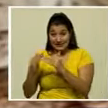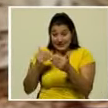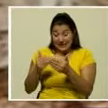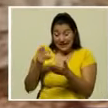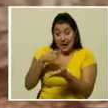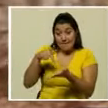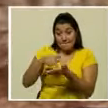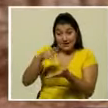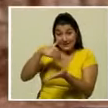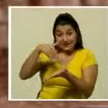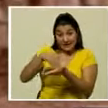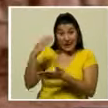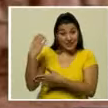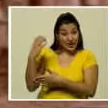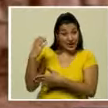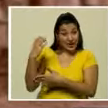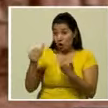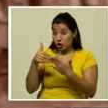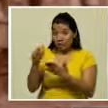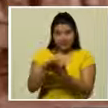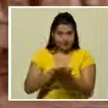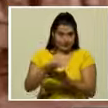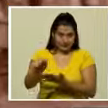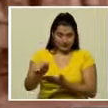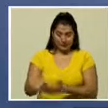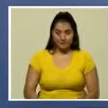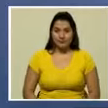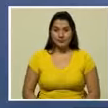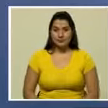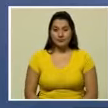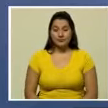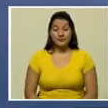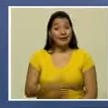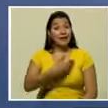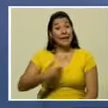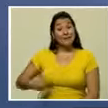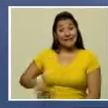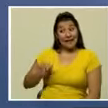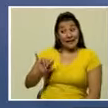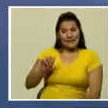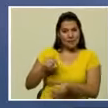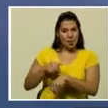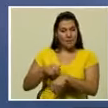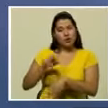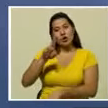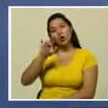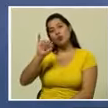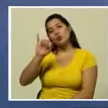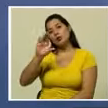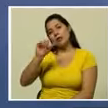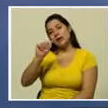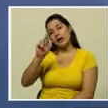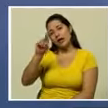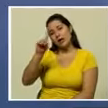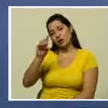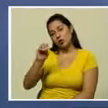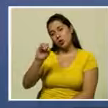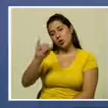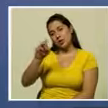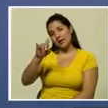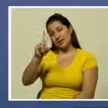Central de Cartago fueron completamente destruidas. El presidente de entonces, Ricardo Jiménez Oriamuno, decretó 9